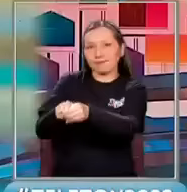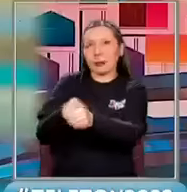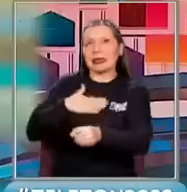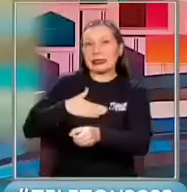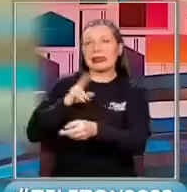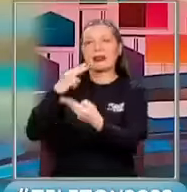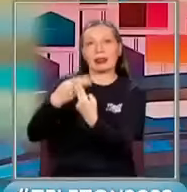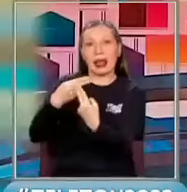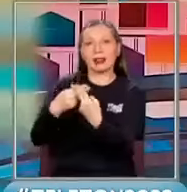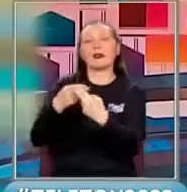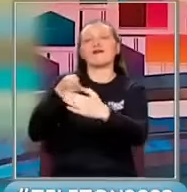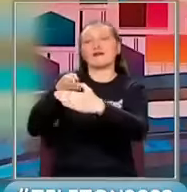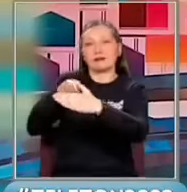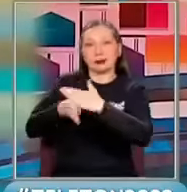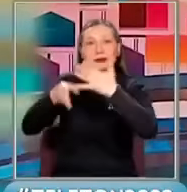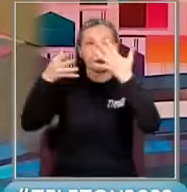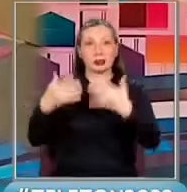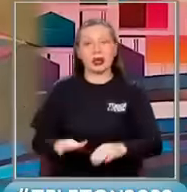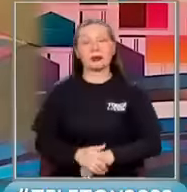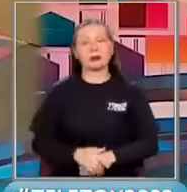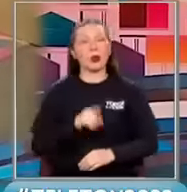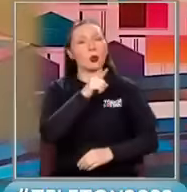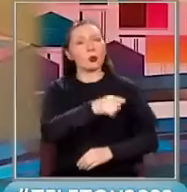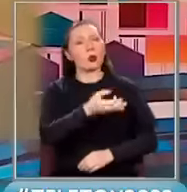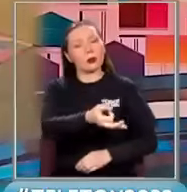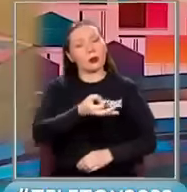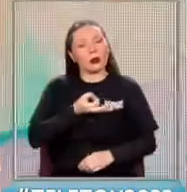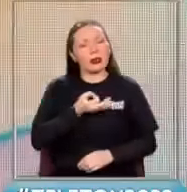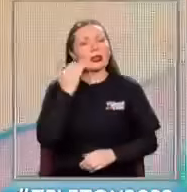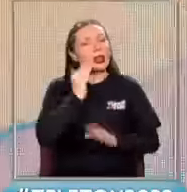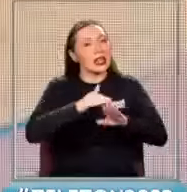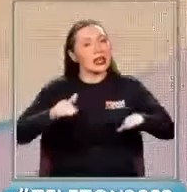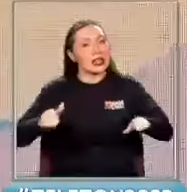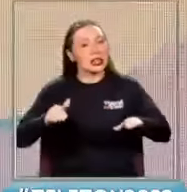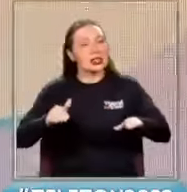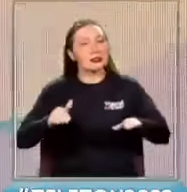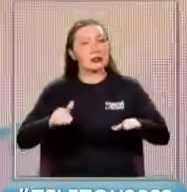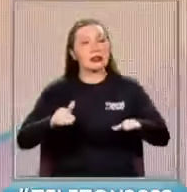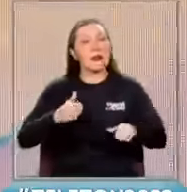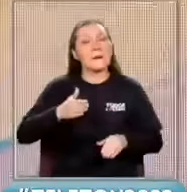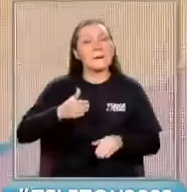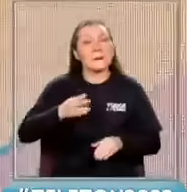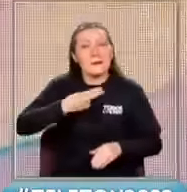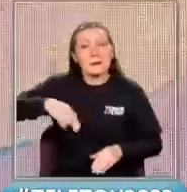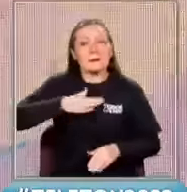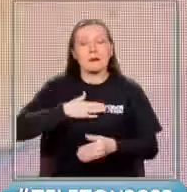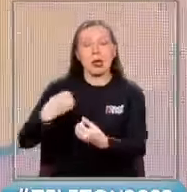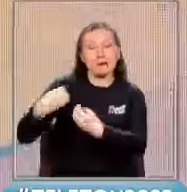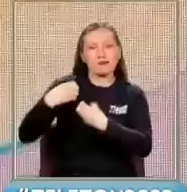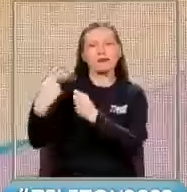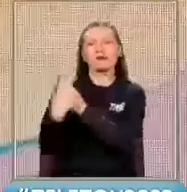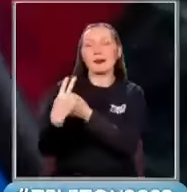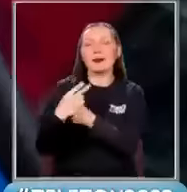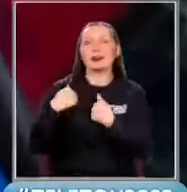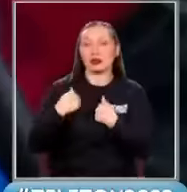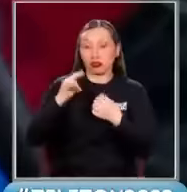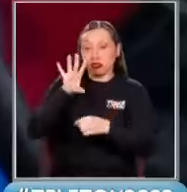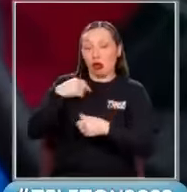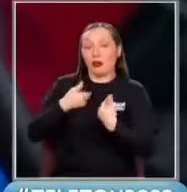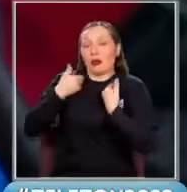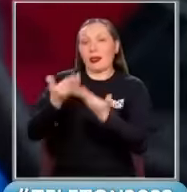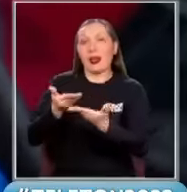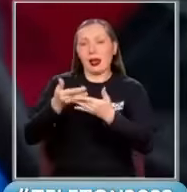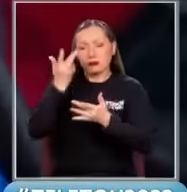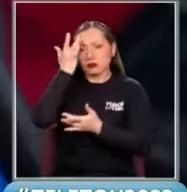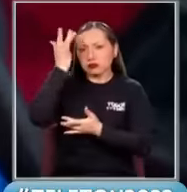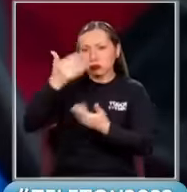Y entraste. Y ahí entré. Cuando tú dices, los niños finalmente son mis maestros, no solamente yo les estoy entregando